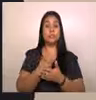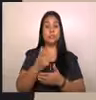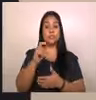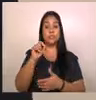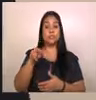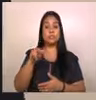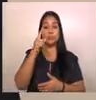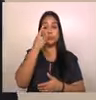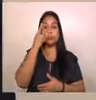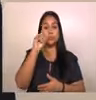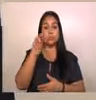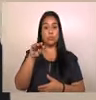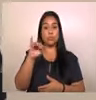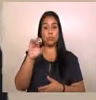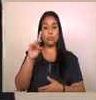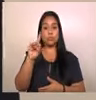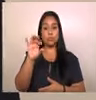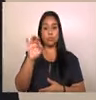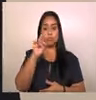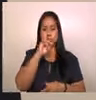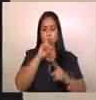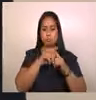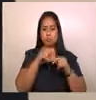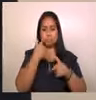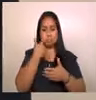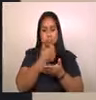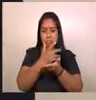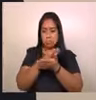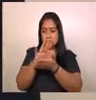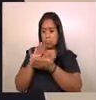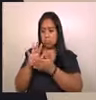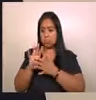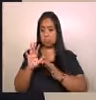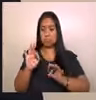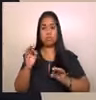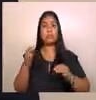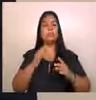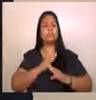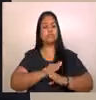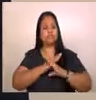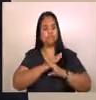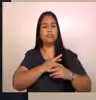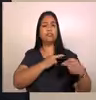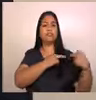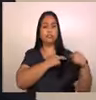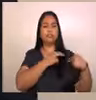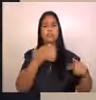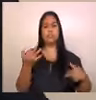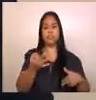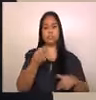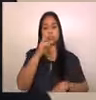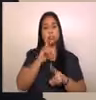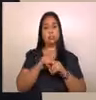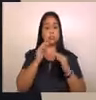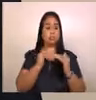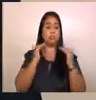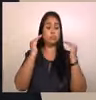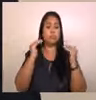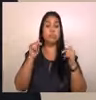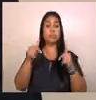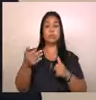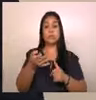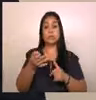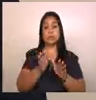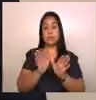un entorno de consumo más seguro y responsable, lo que eleva la calidad de vida en general. Señoras y señores, en este